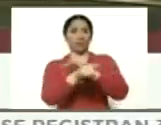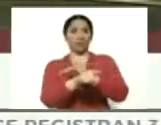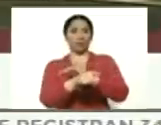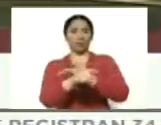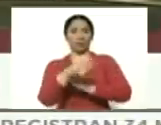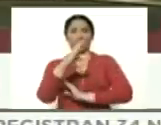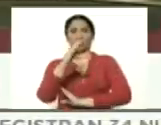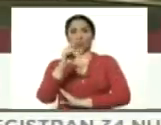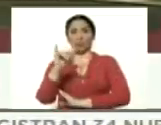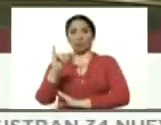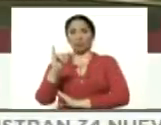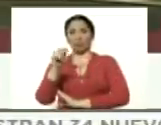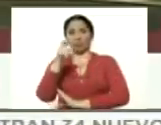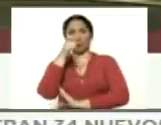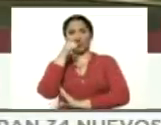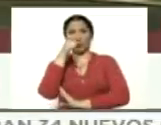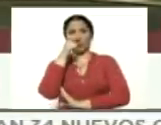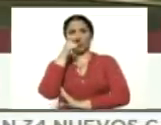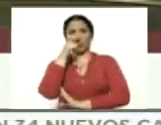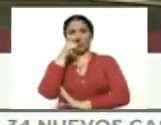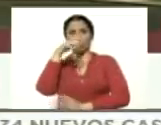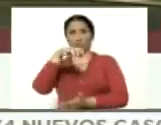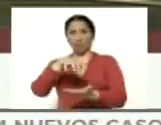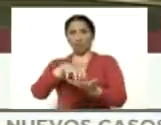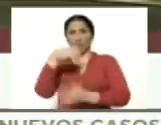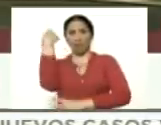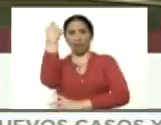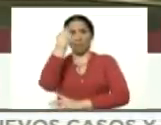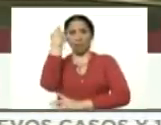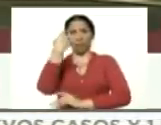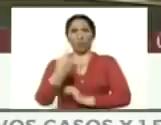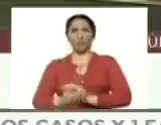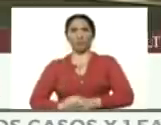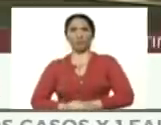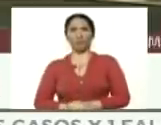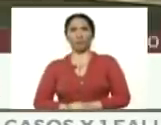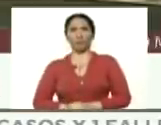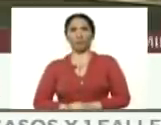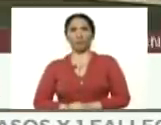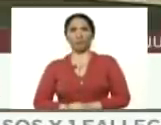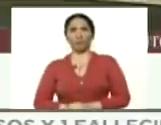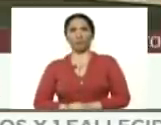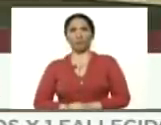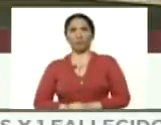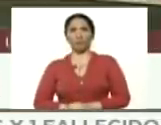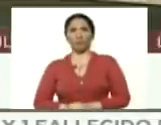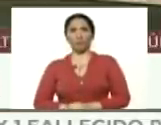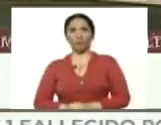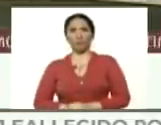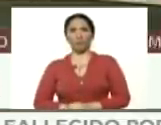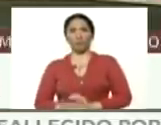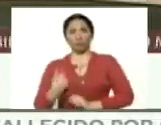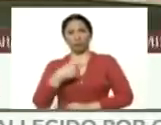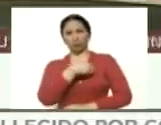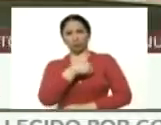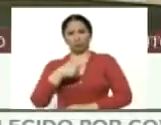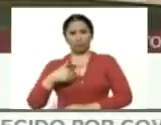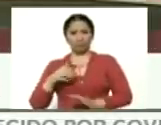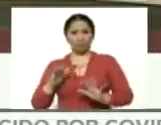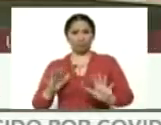en el Hospital Centinela de San Fernando de Apure. Yo quisiera